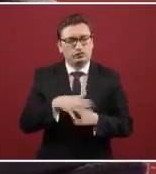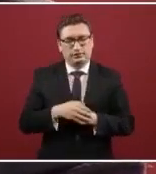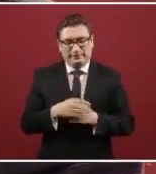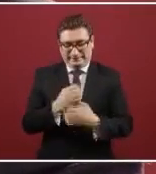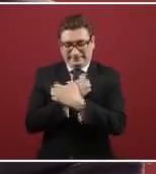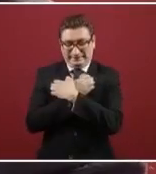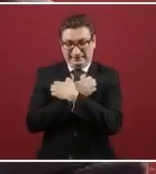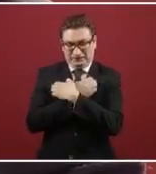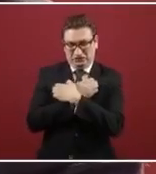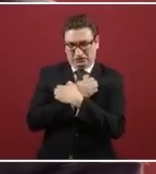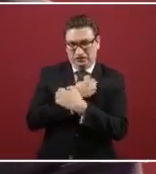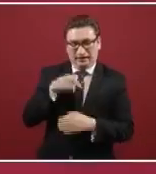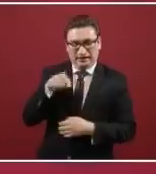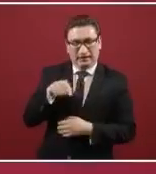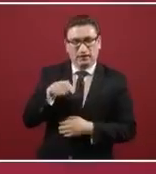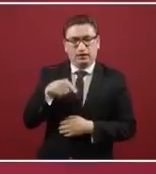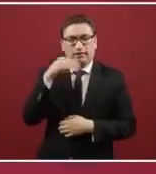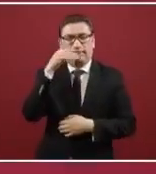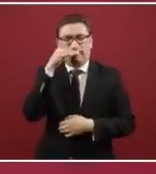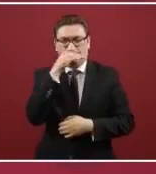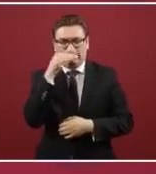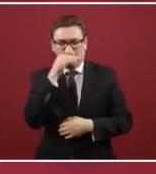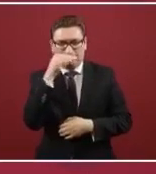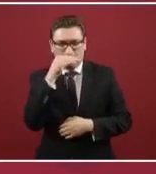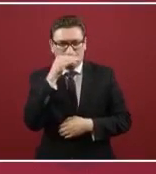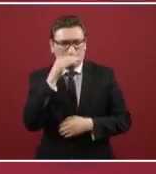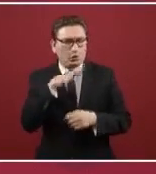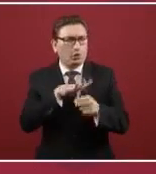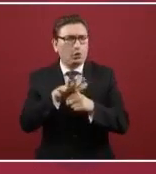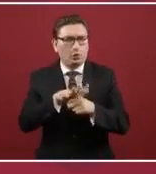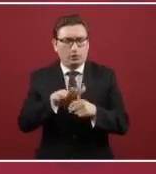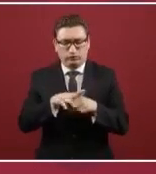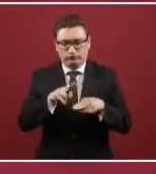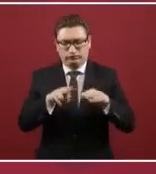la educación solo fuese gratuita en el nivel básico